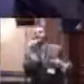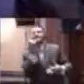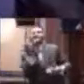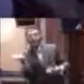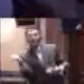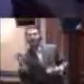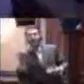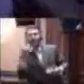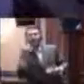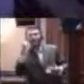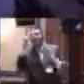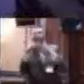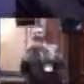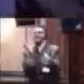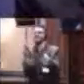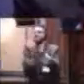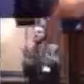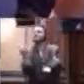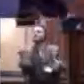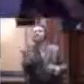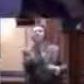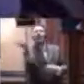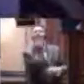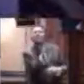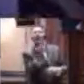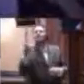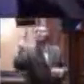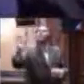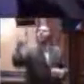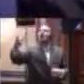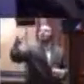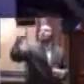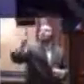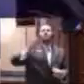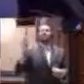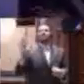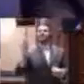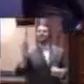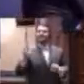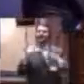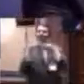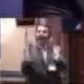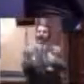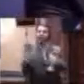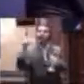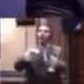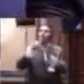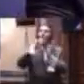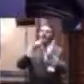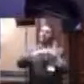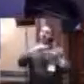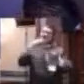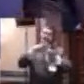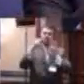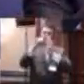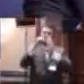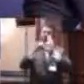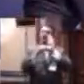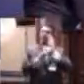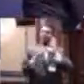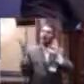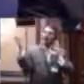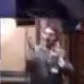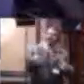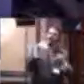alrededor de 20 partidos que obtuvieron su registro legal, participaron en elecciones, pero